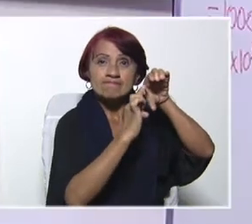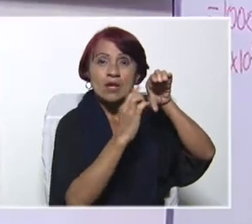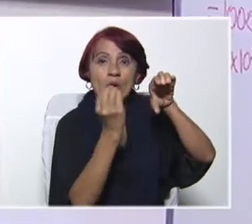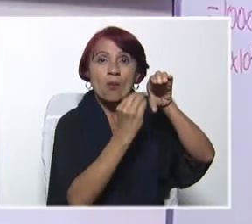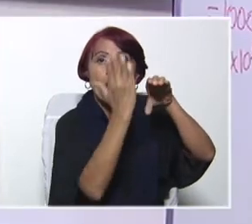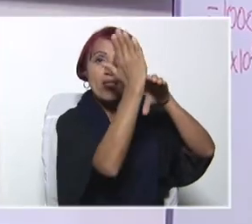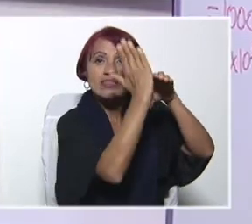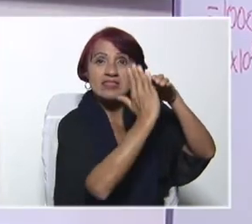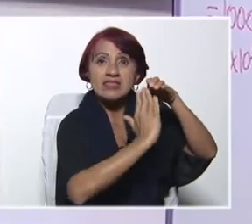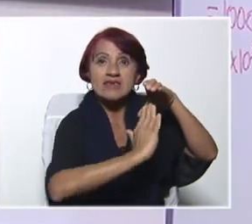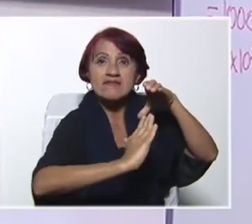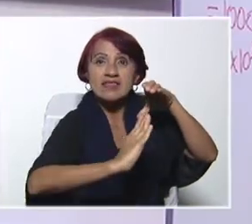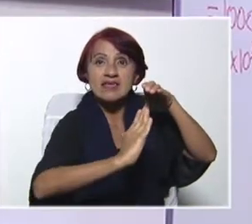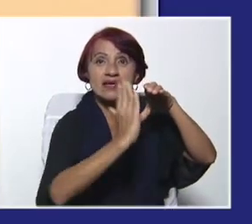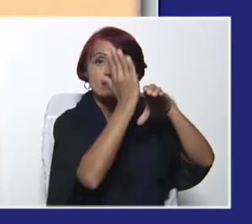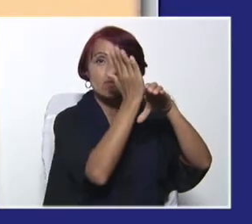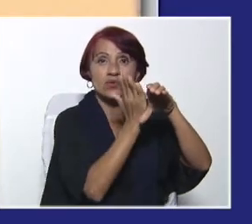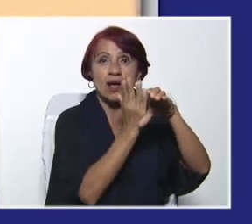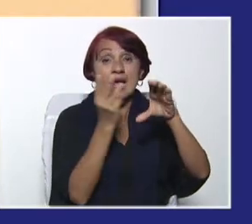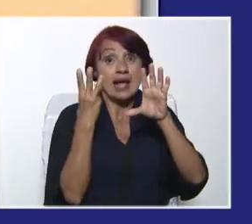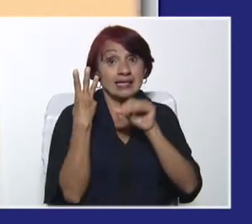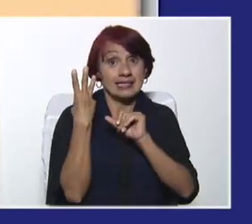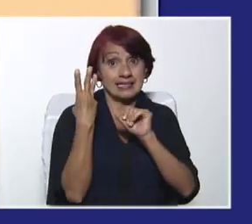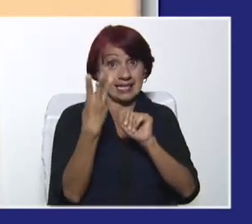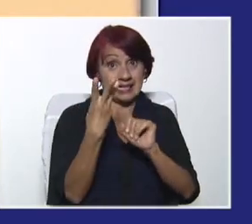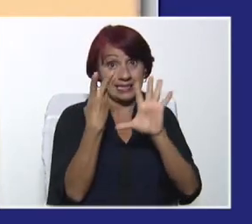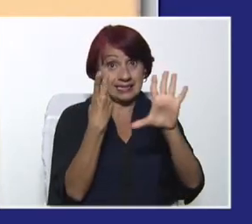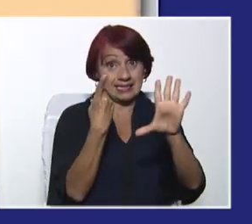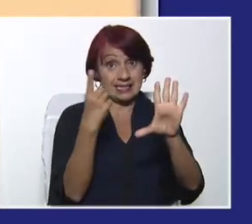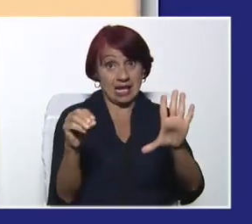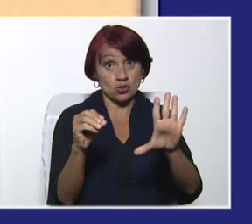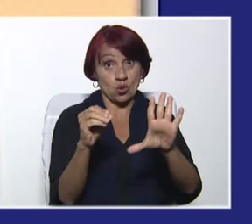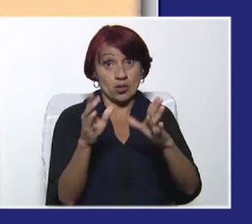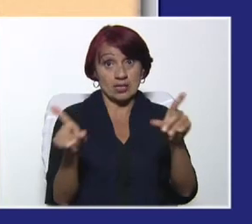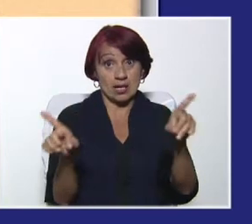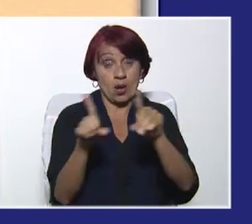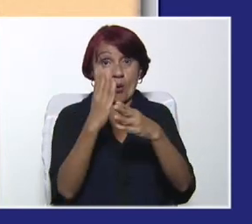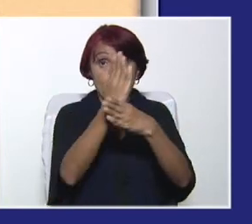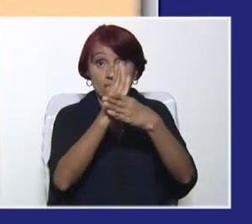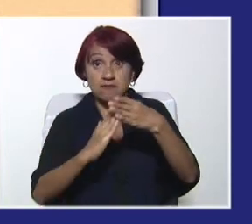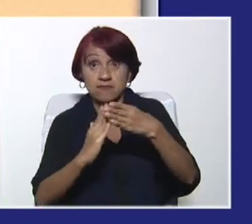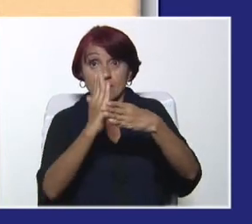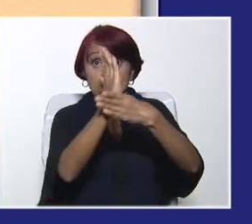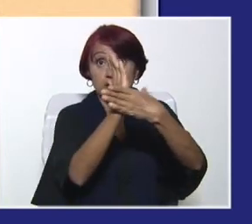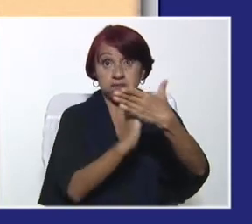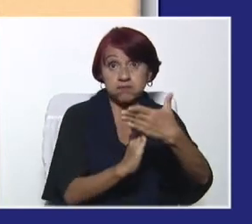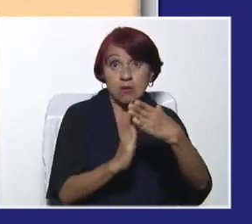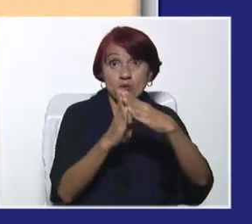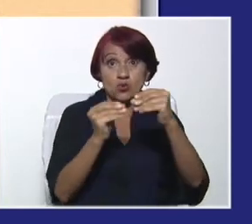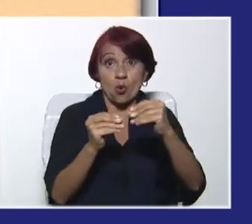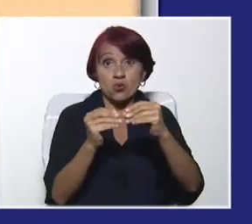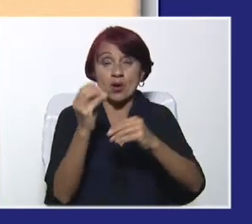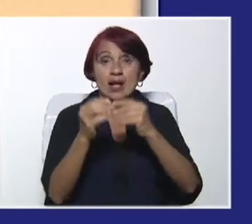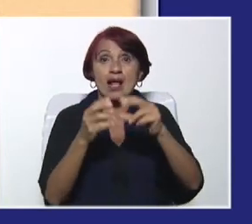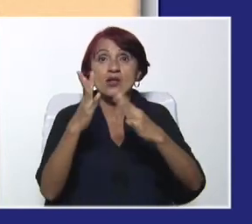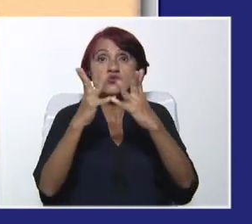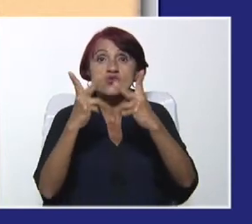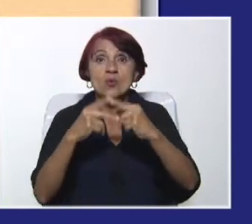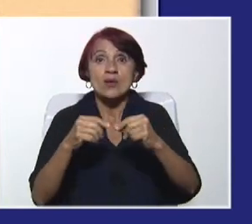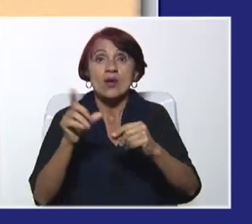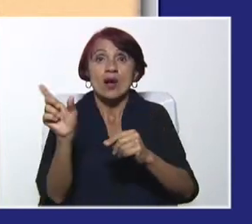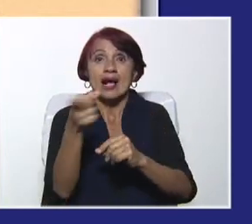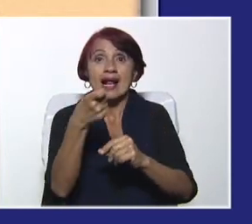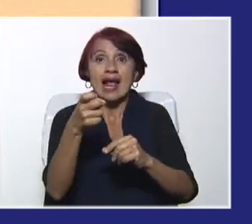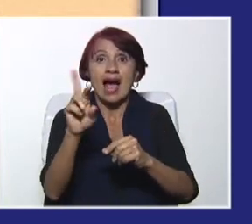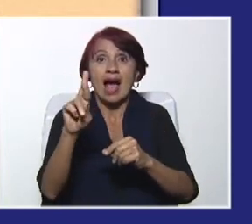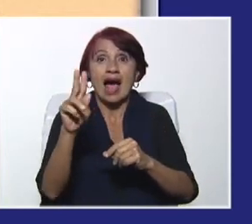dividir la circunferencia en 360 partes iguales, representan los grados. También tenemos el